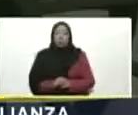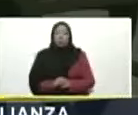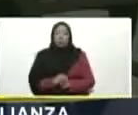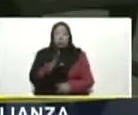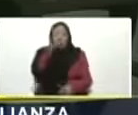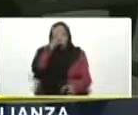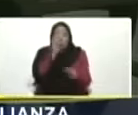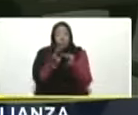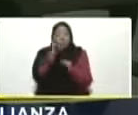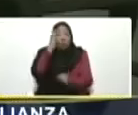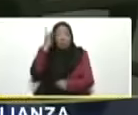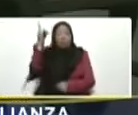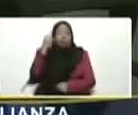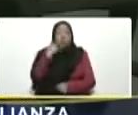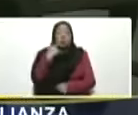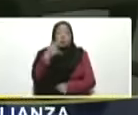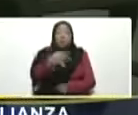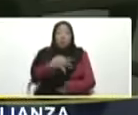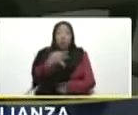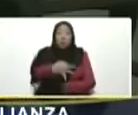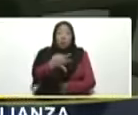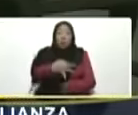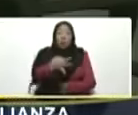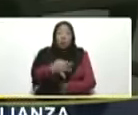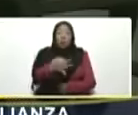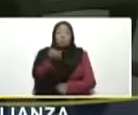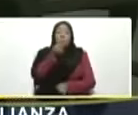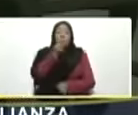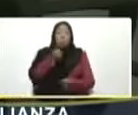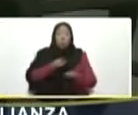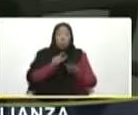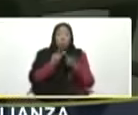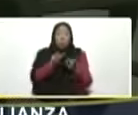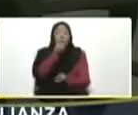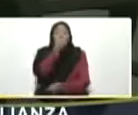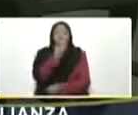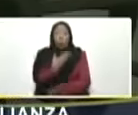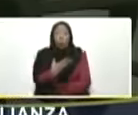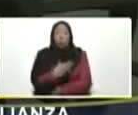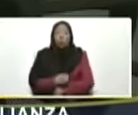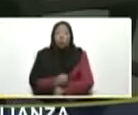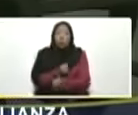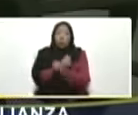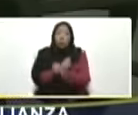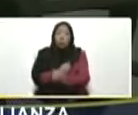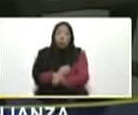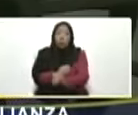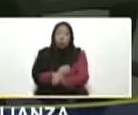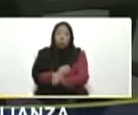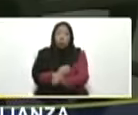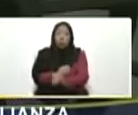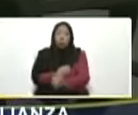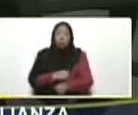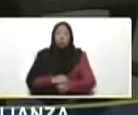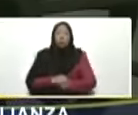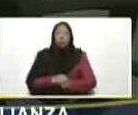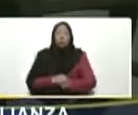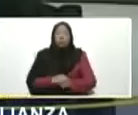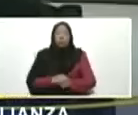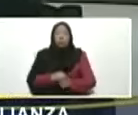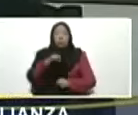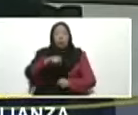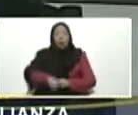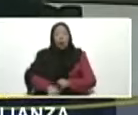Siempre con la verdad, con la buena voluntad, con el amor. Por eso en